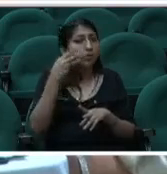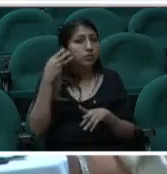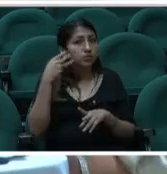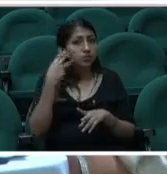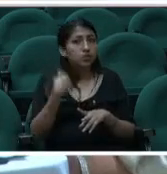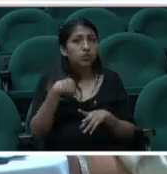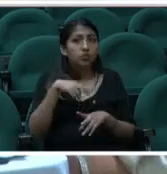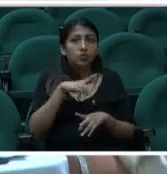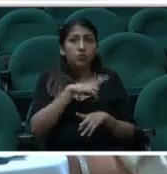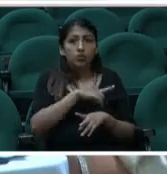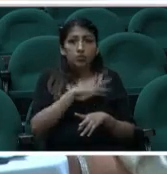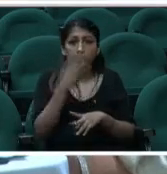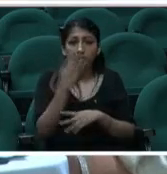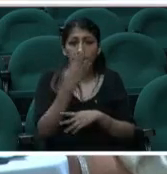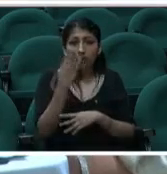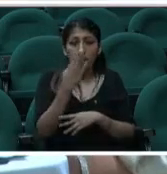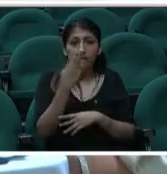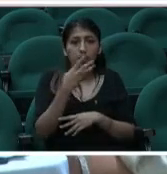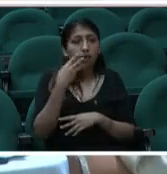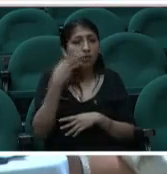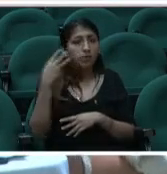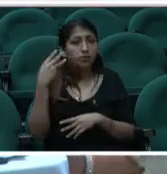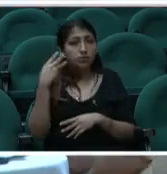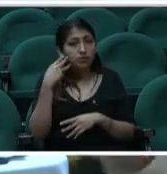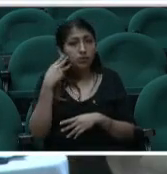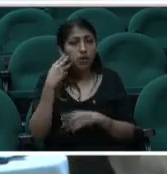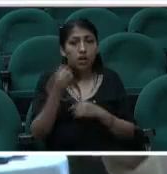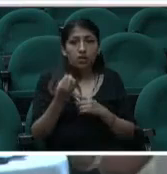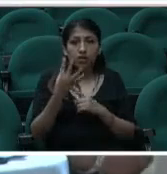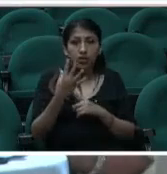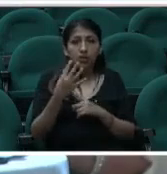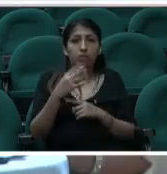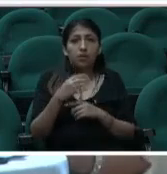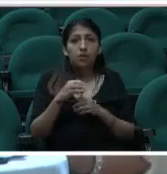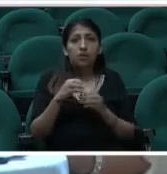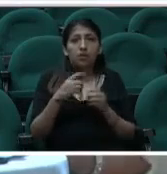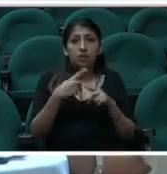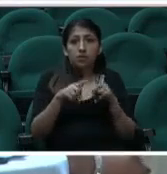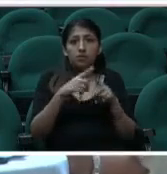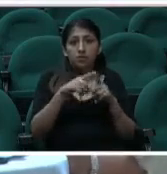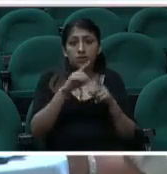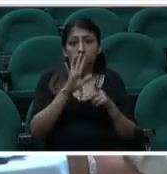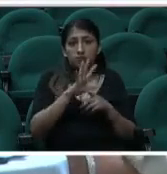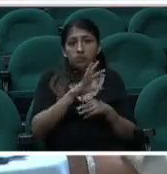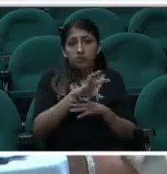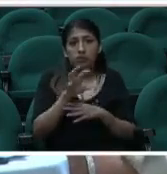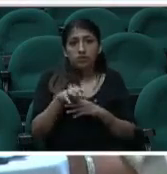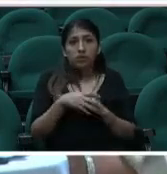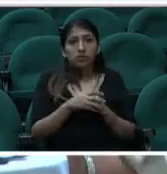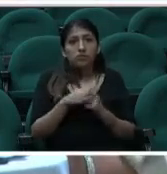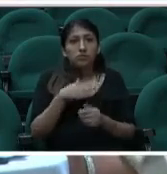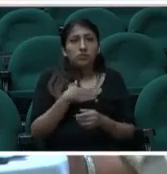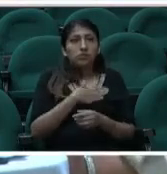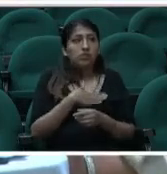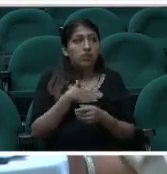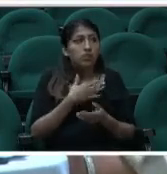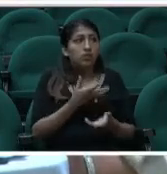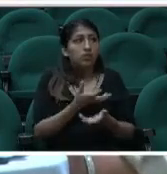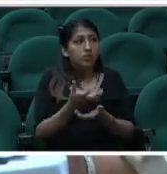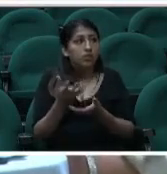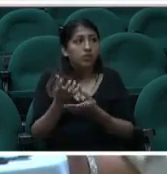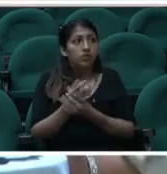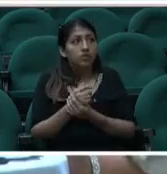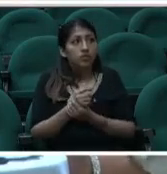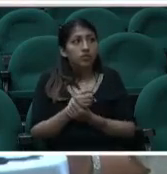lo nuestro en tv amazonía activa y más medios digitales porfavor luisa tenga la bondad